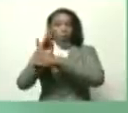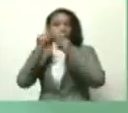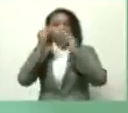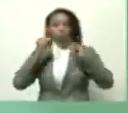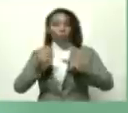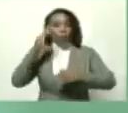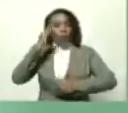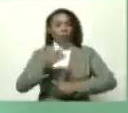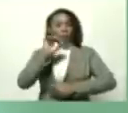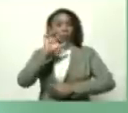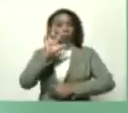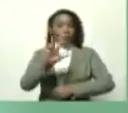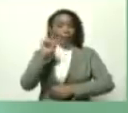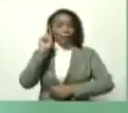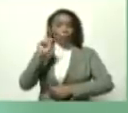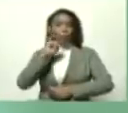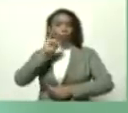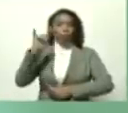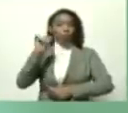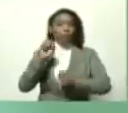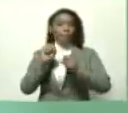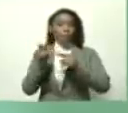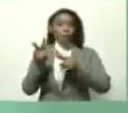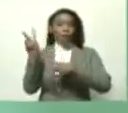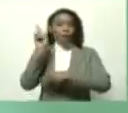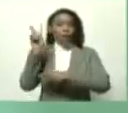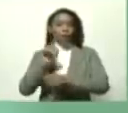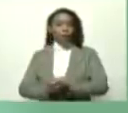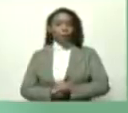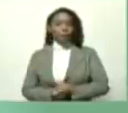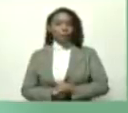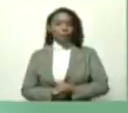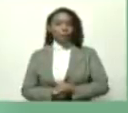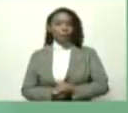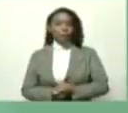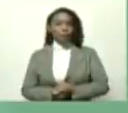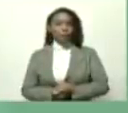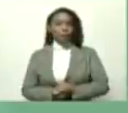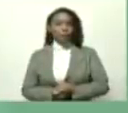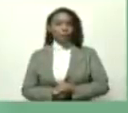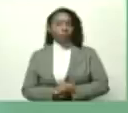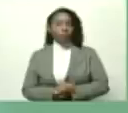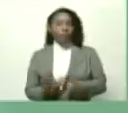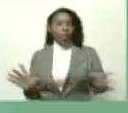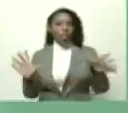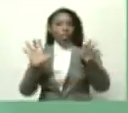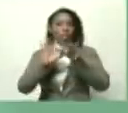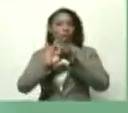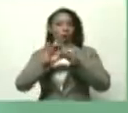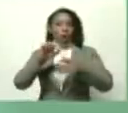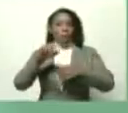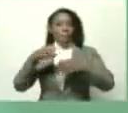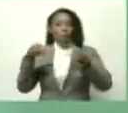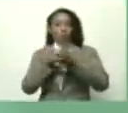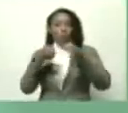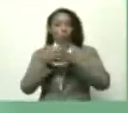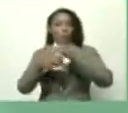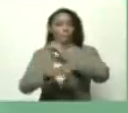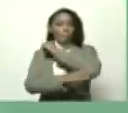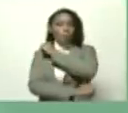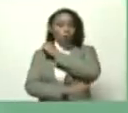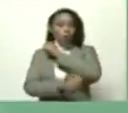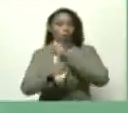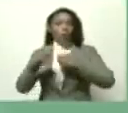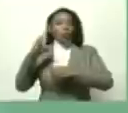al menos en 3 puntos que fueron denunciados oportunamente por Venezuela. Se alió al narcotráfico del norte de